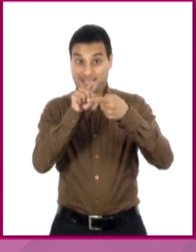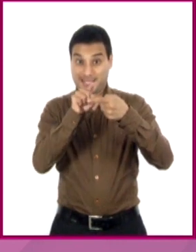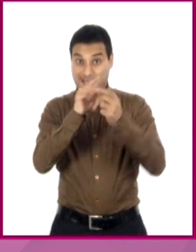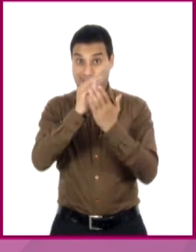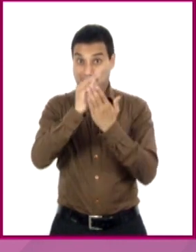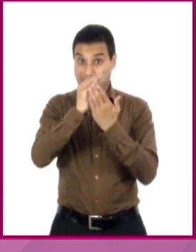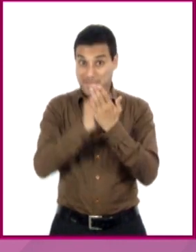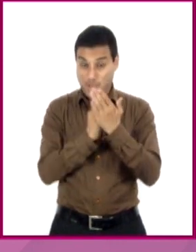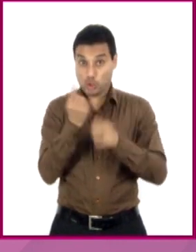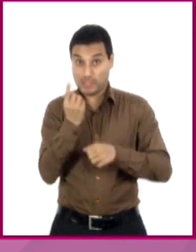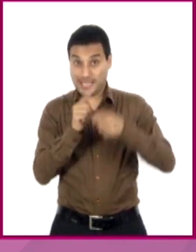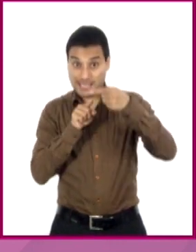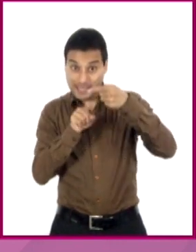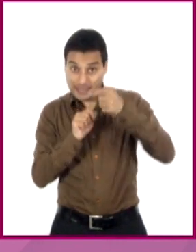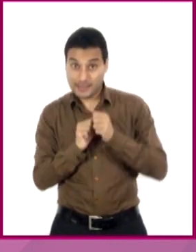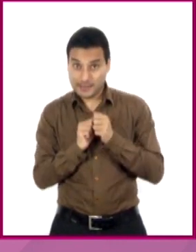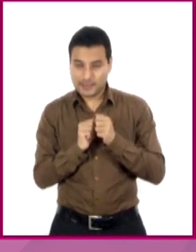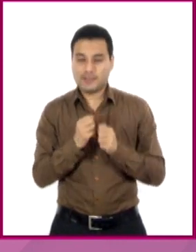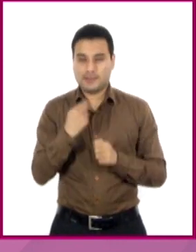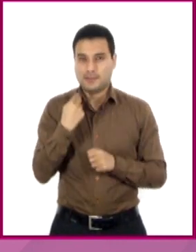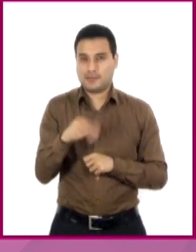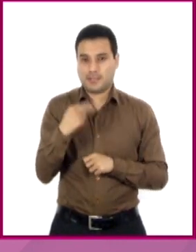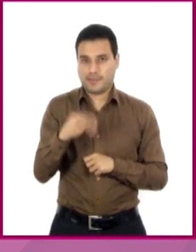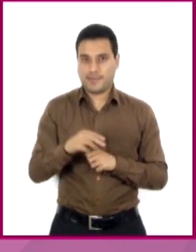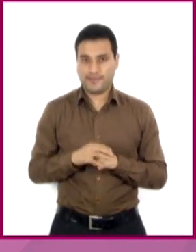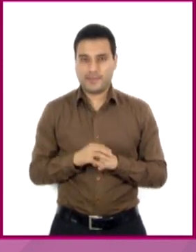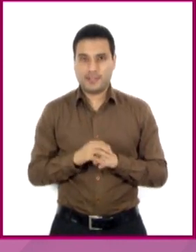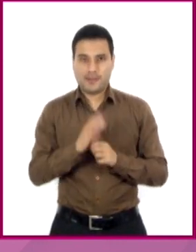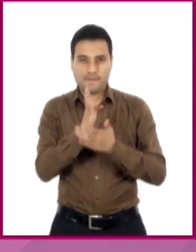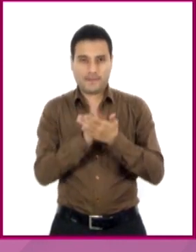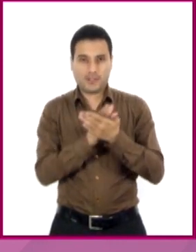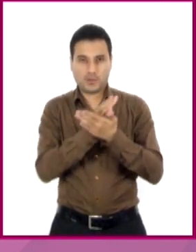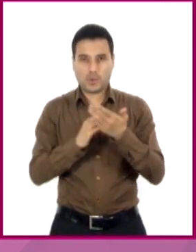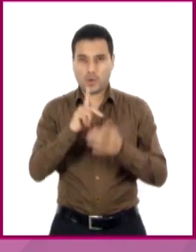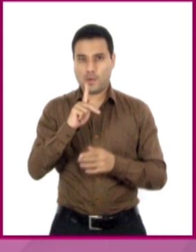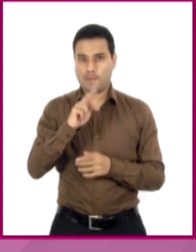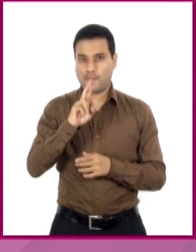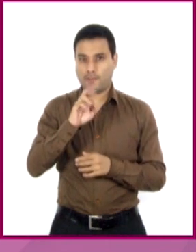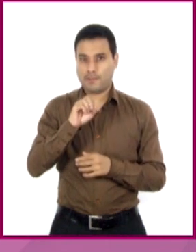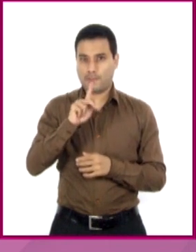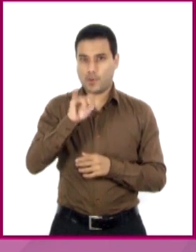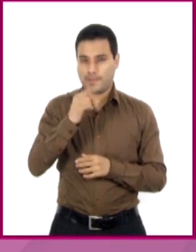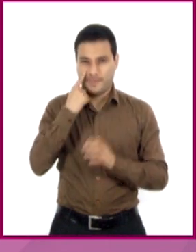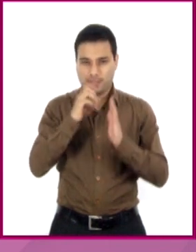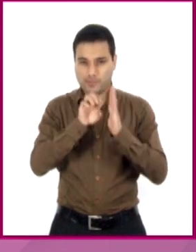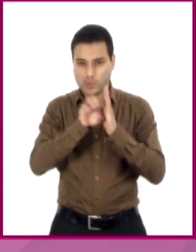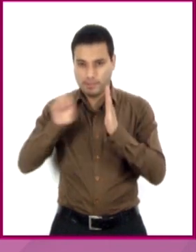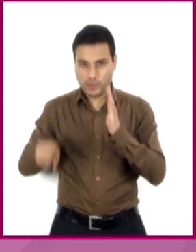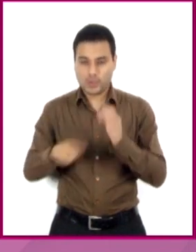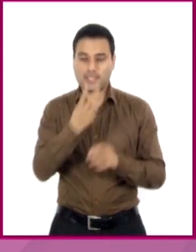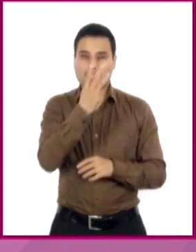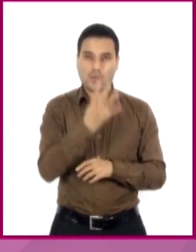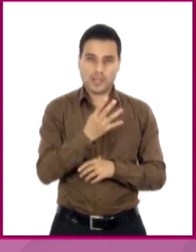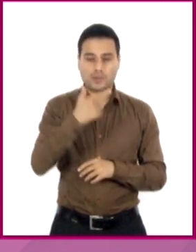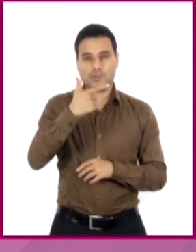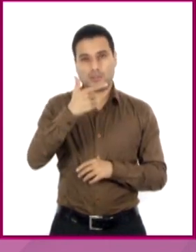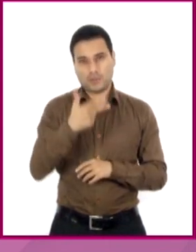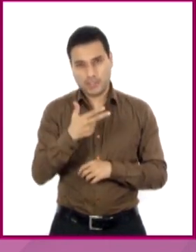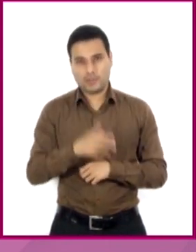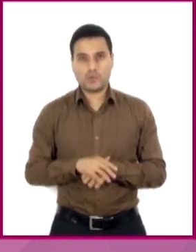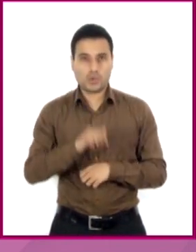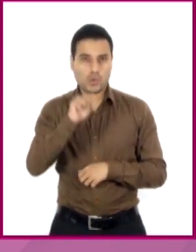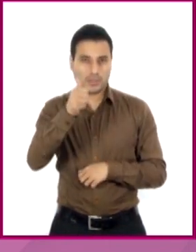denominador, se trata de una fracción propia. En los ejemplos de fracciones como 3/4, 7/8